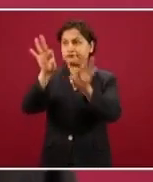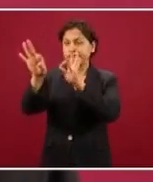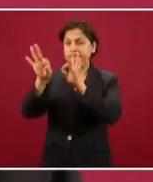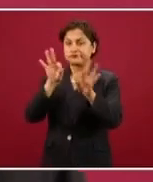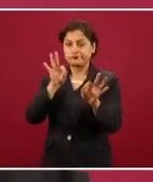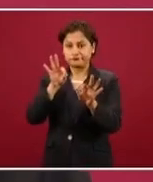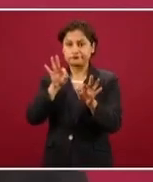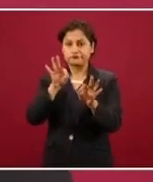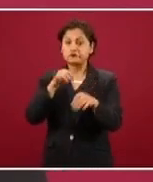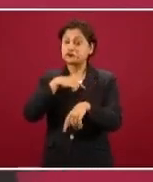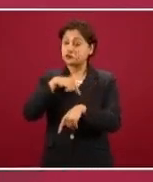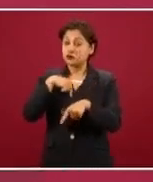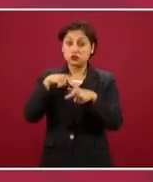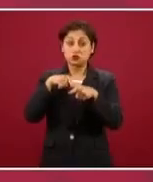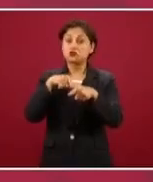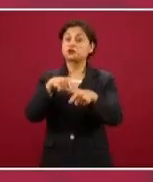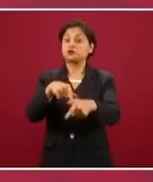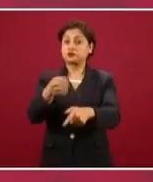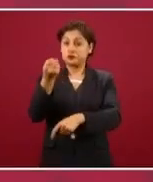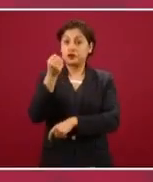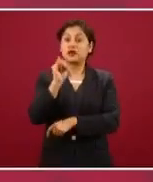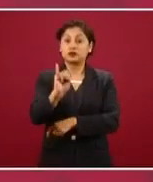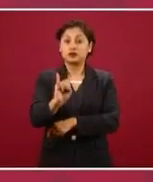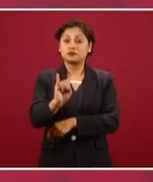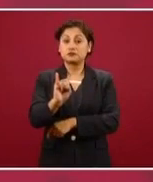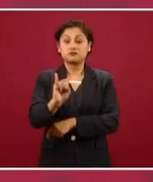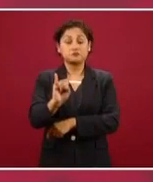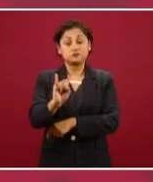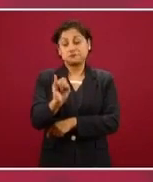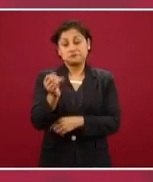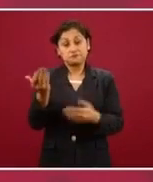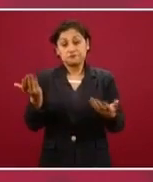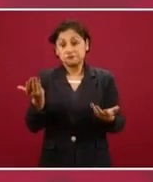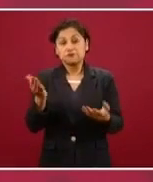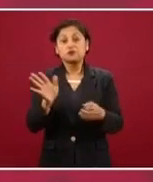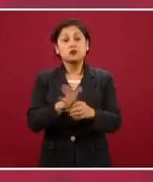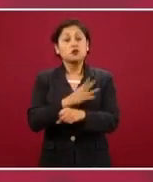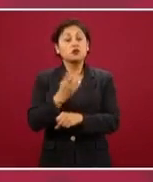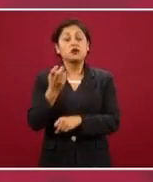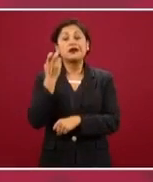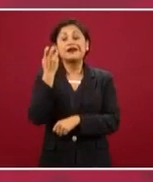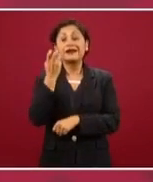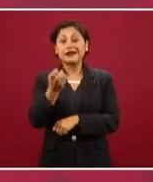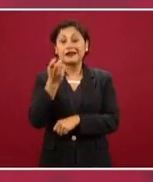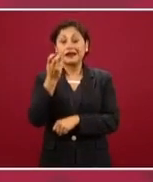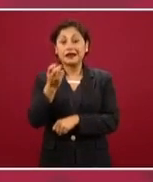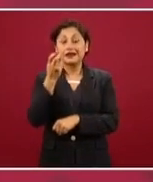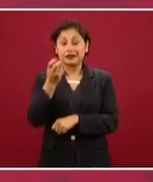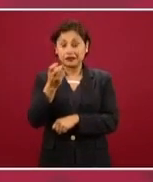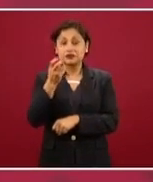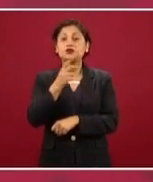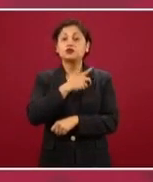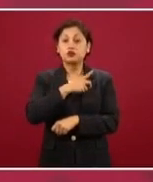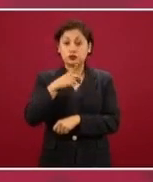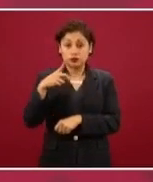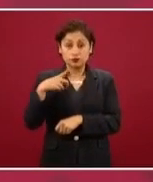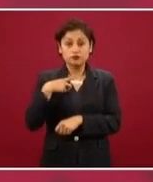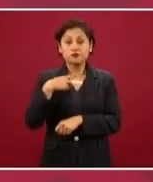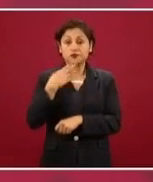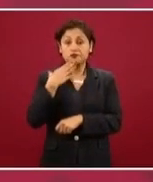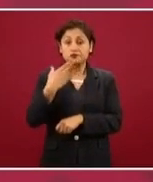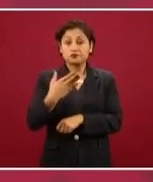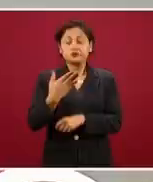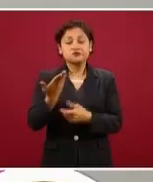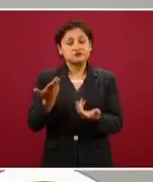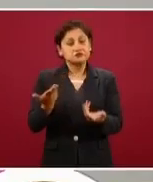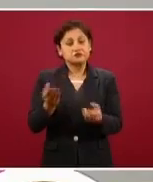Vamos a seguir actuando así. Lo mismo las resistencias,